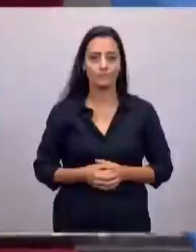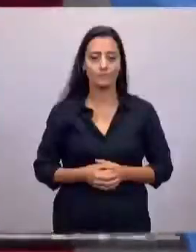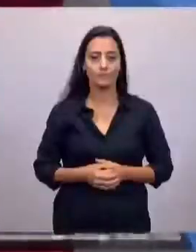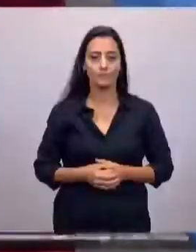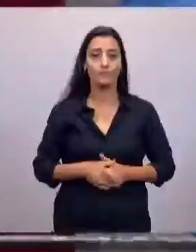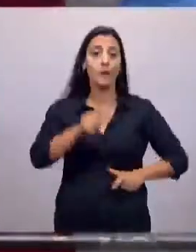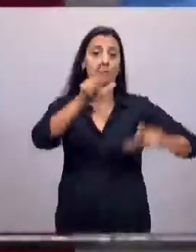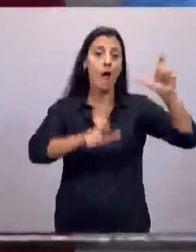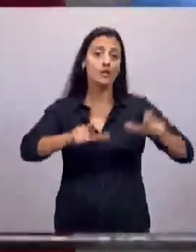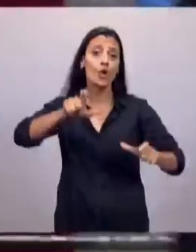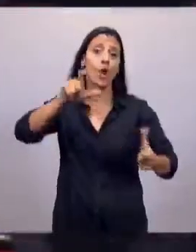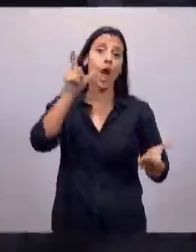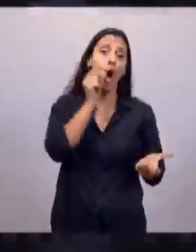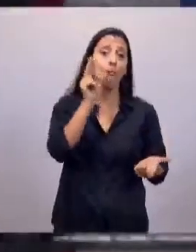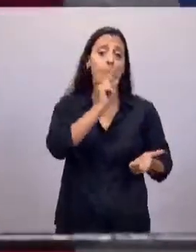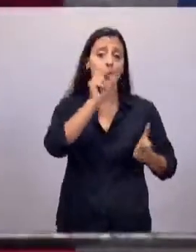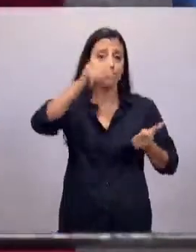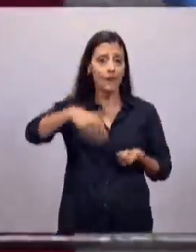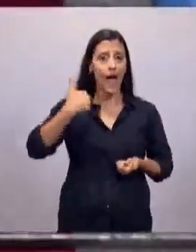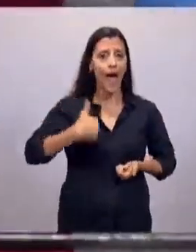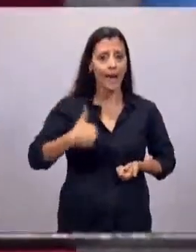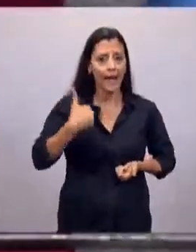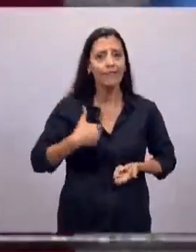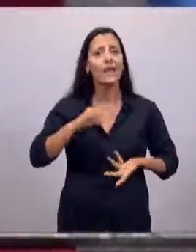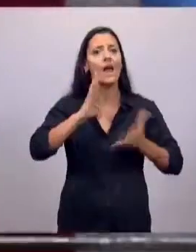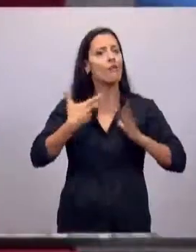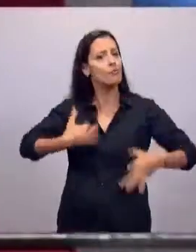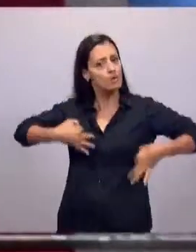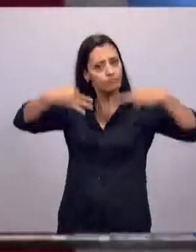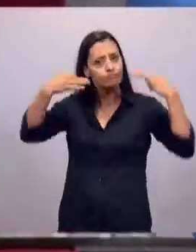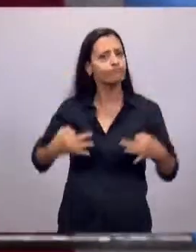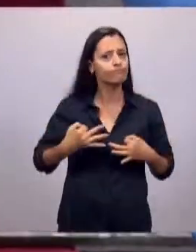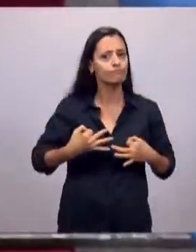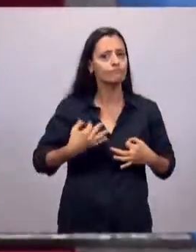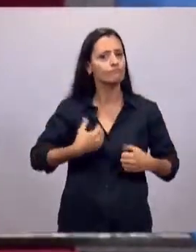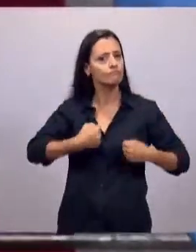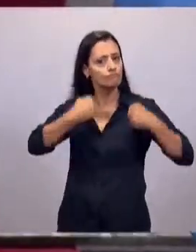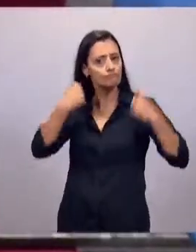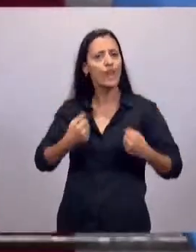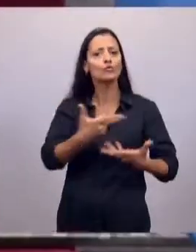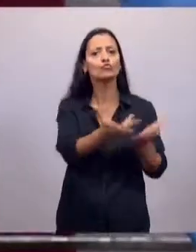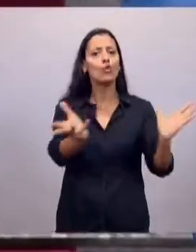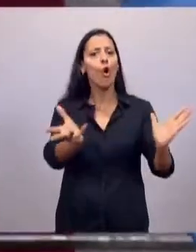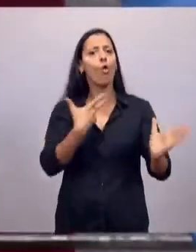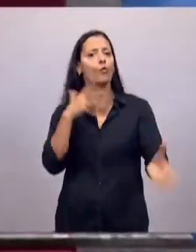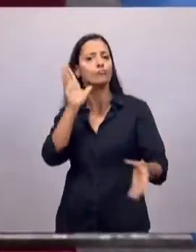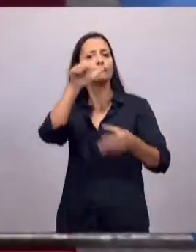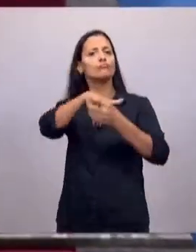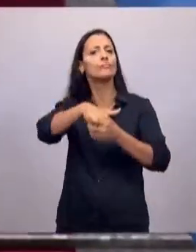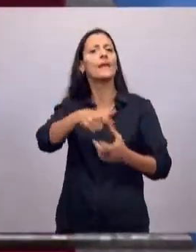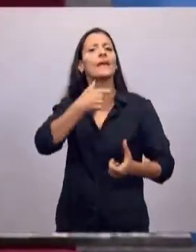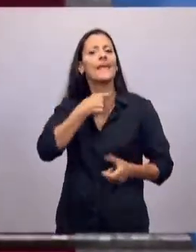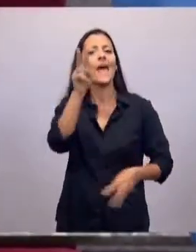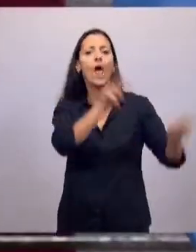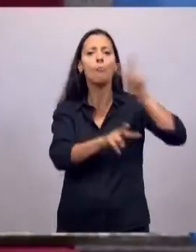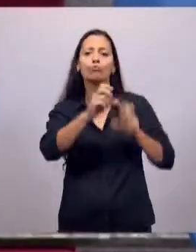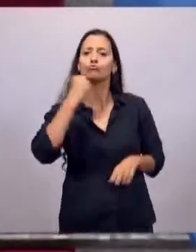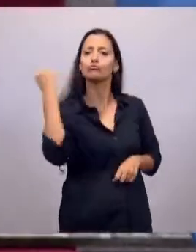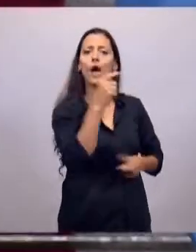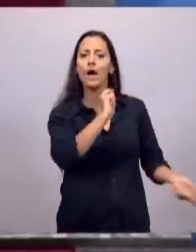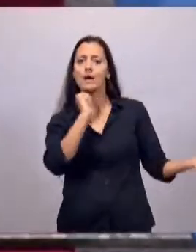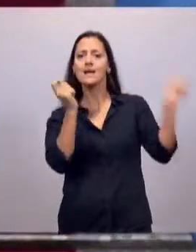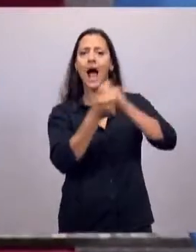Los argentinos, de manera contundente, han expresado una voluntad de cambio que ya